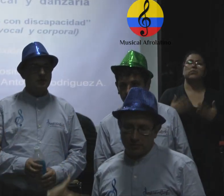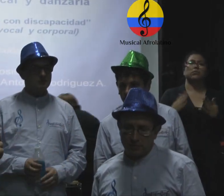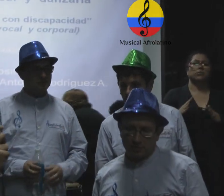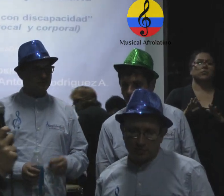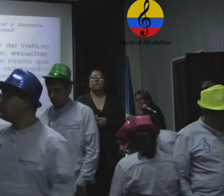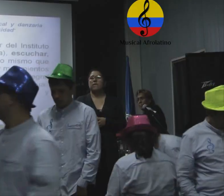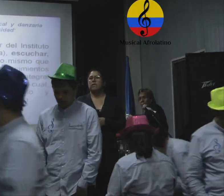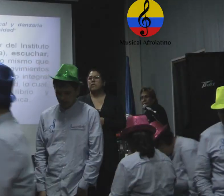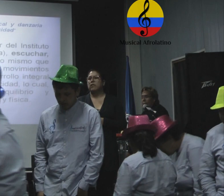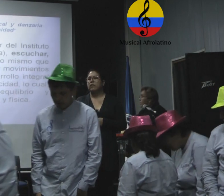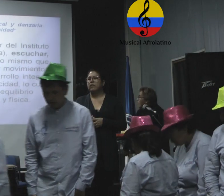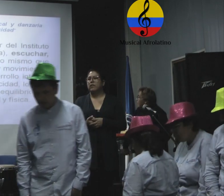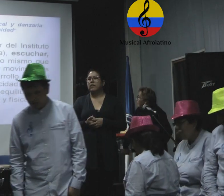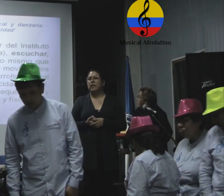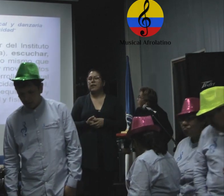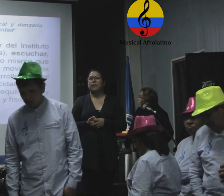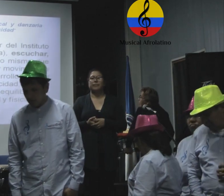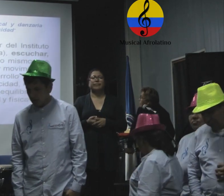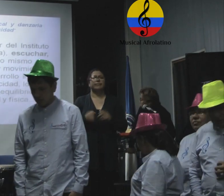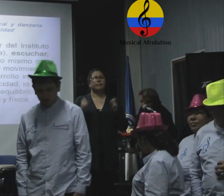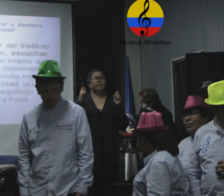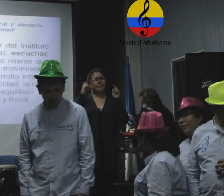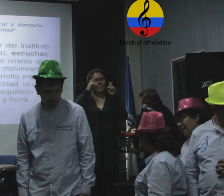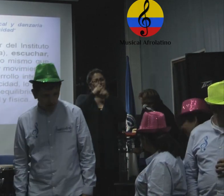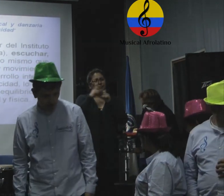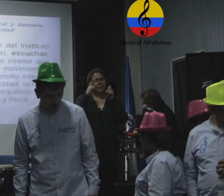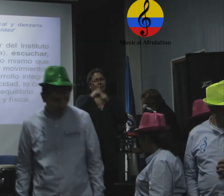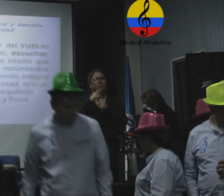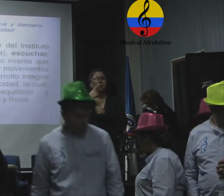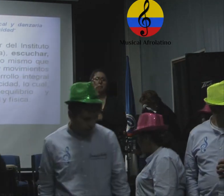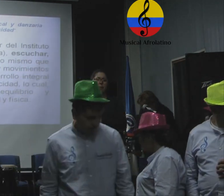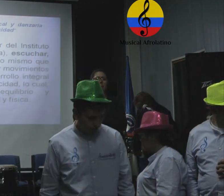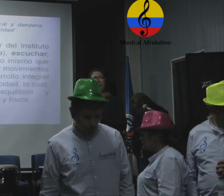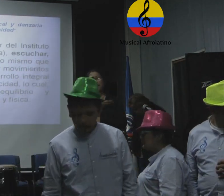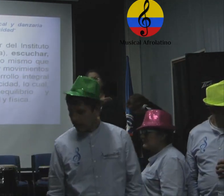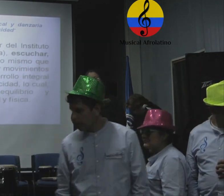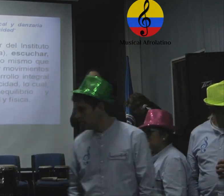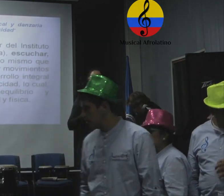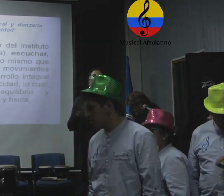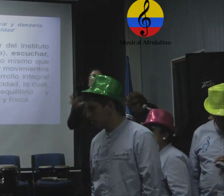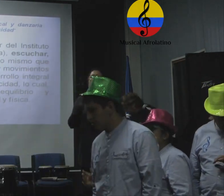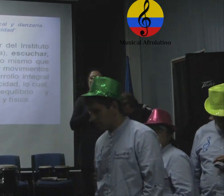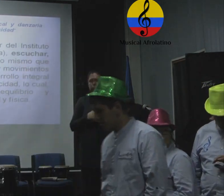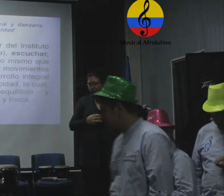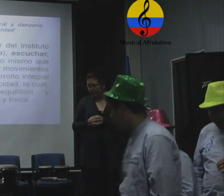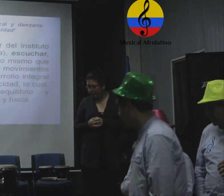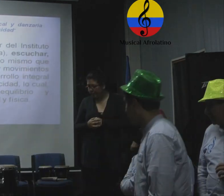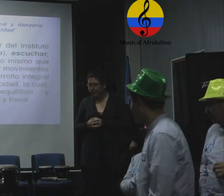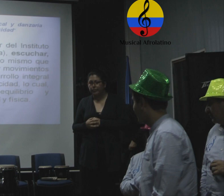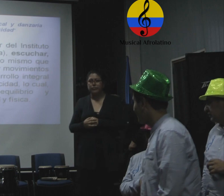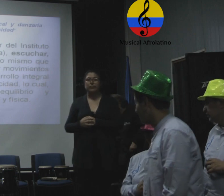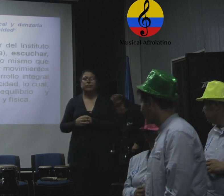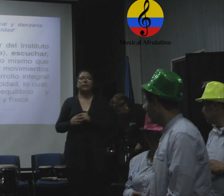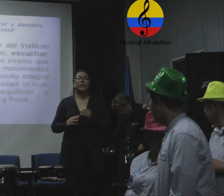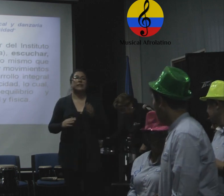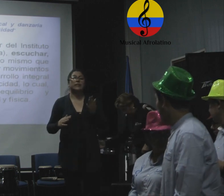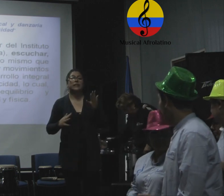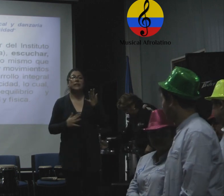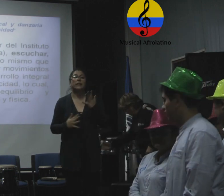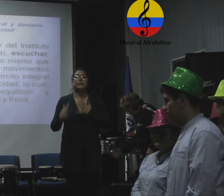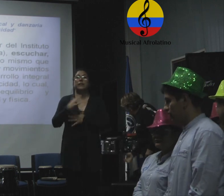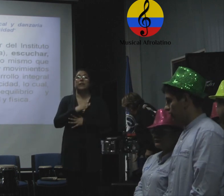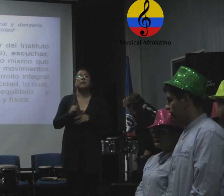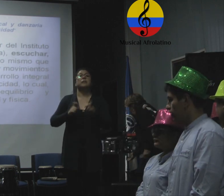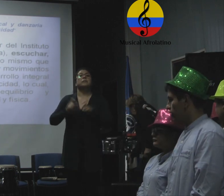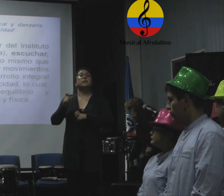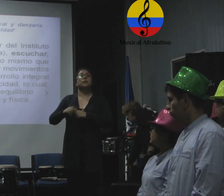parte práctica, ¿vale? Esta es una reflexión sobre todo para los padres de familia y bueno, para todos. Esto es transversal, pero sobre todo para la población